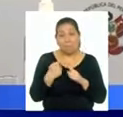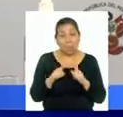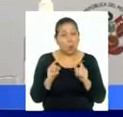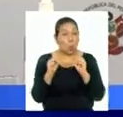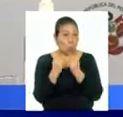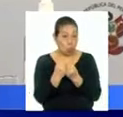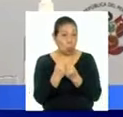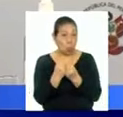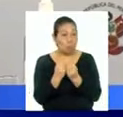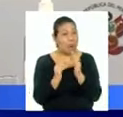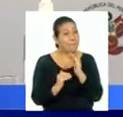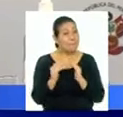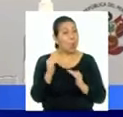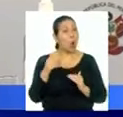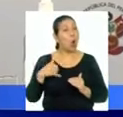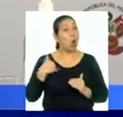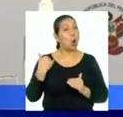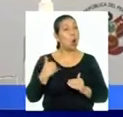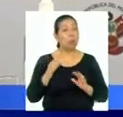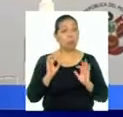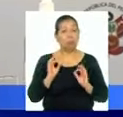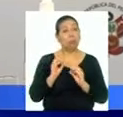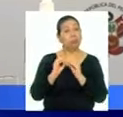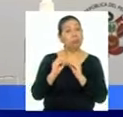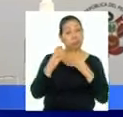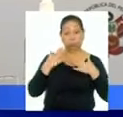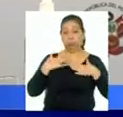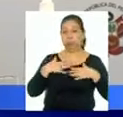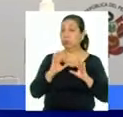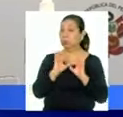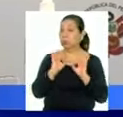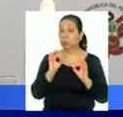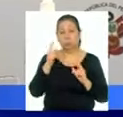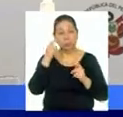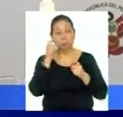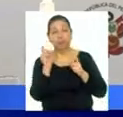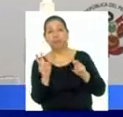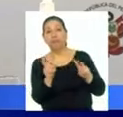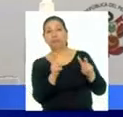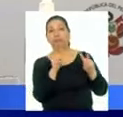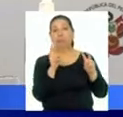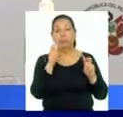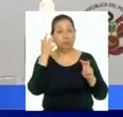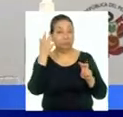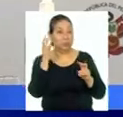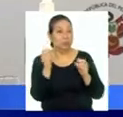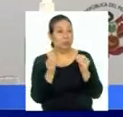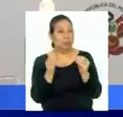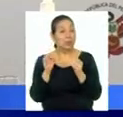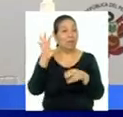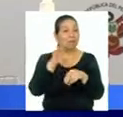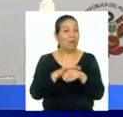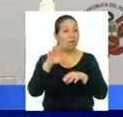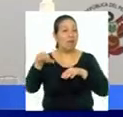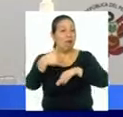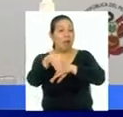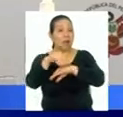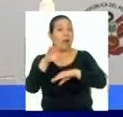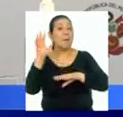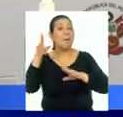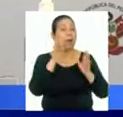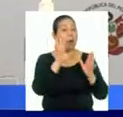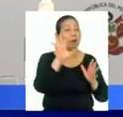un grupo de mayormente de jóvenes, muy bien preparados, que con una nueva óptica de la inteligencia táctica están saliendo a las calles